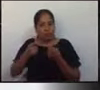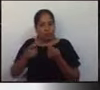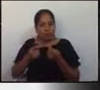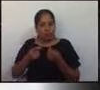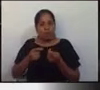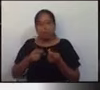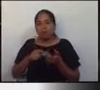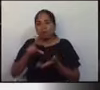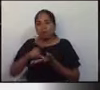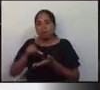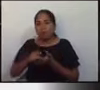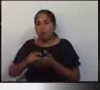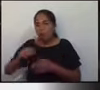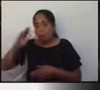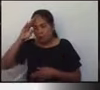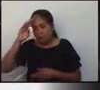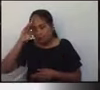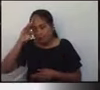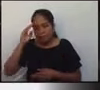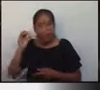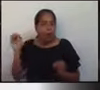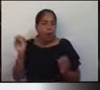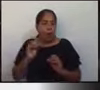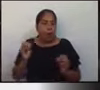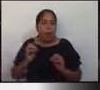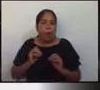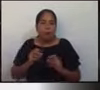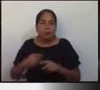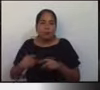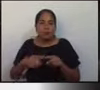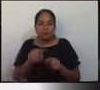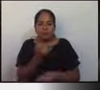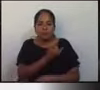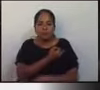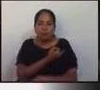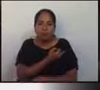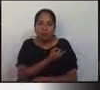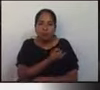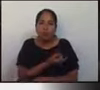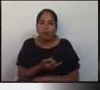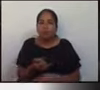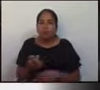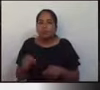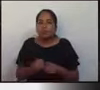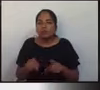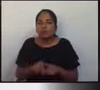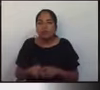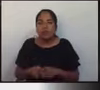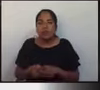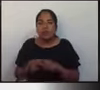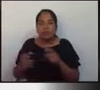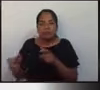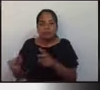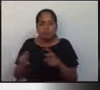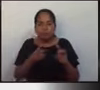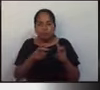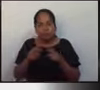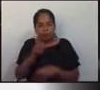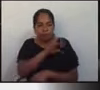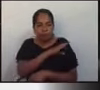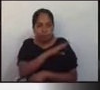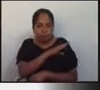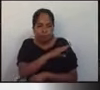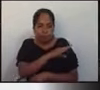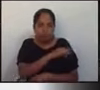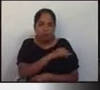través de la policía o de las entidades correspondientes, las fiscalías correspondientes, para que hagan uso